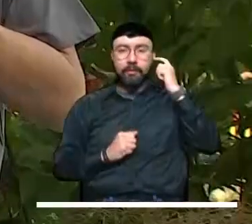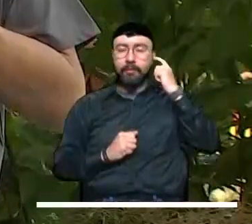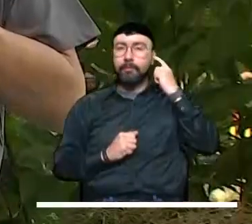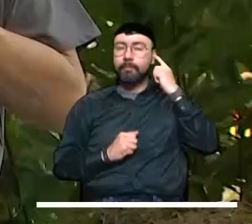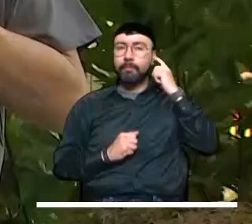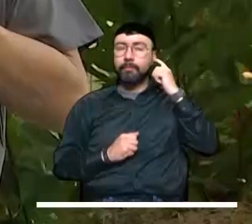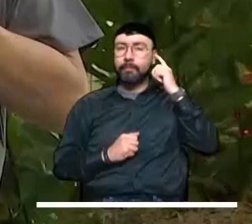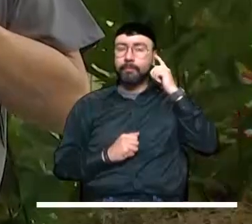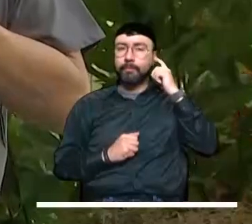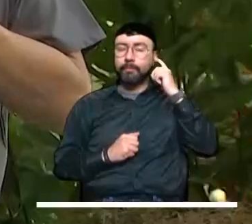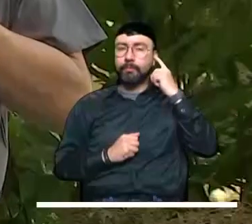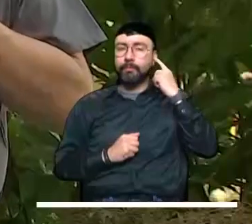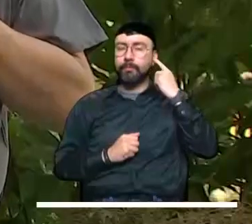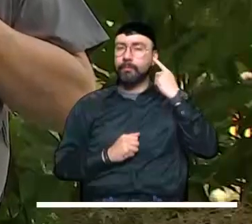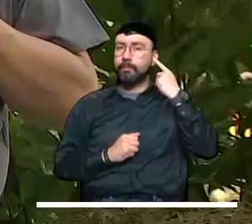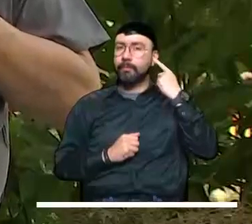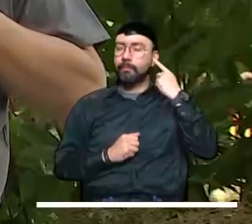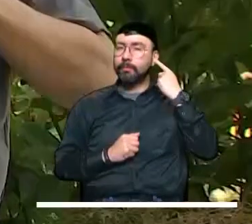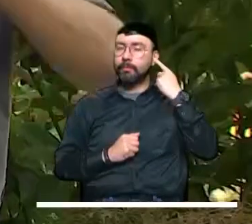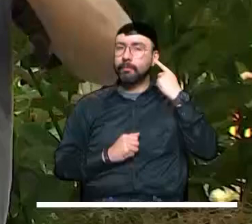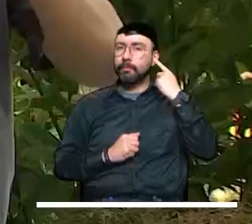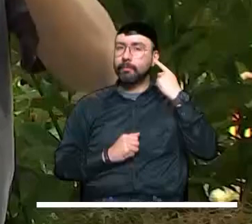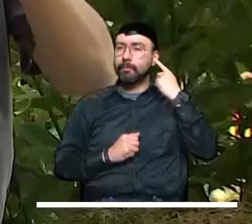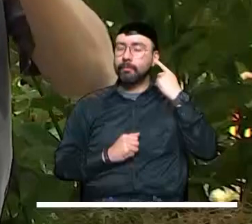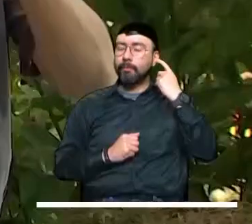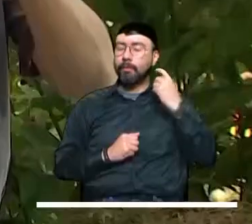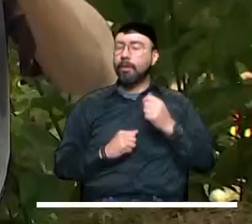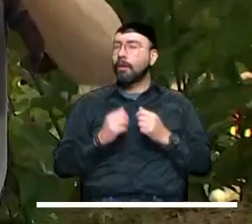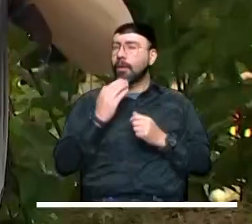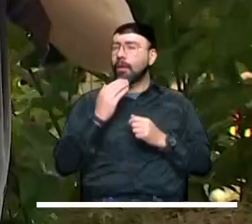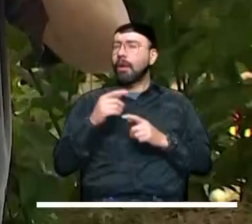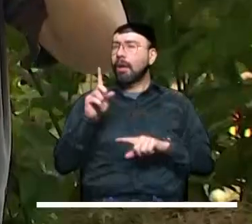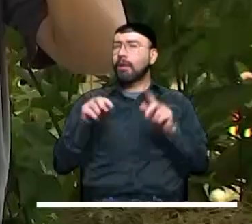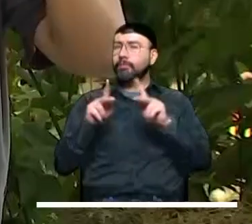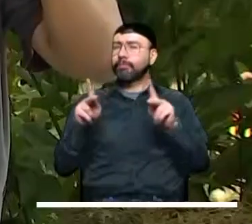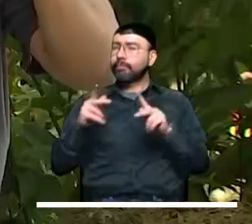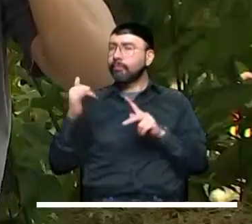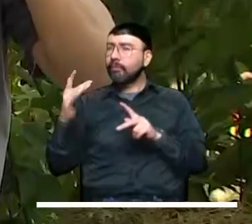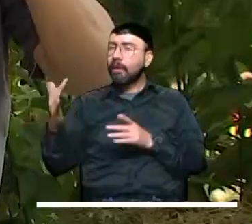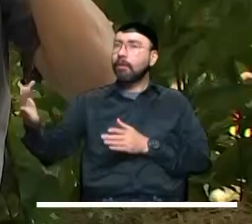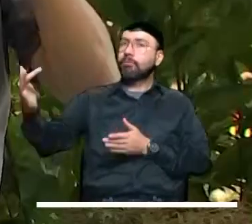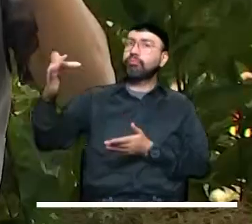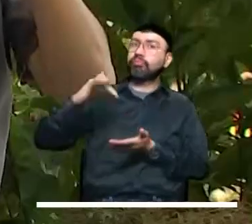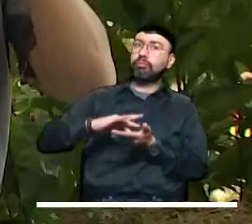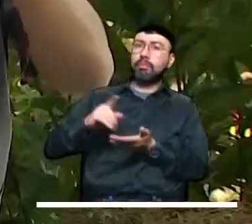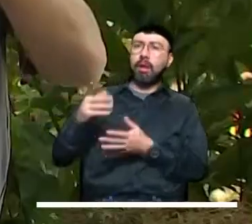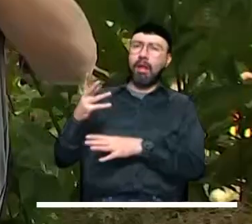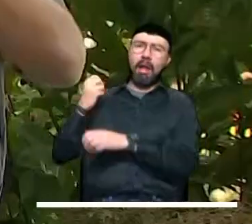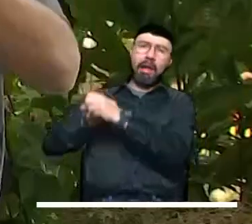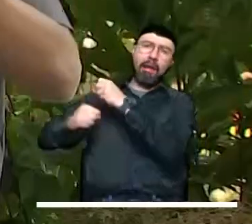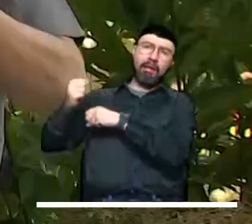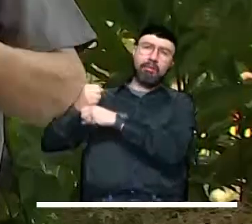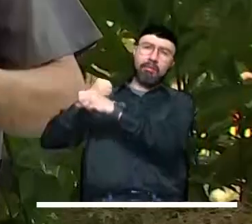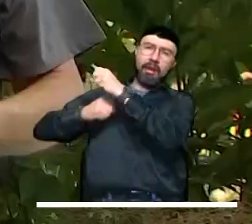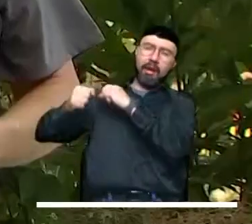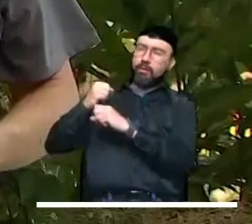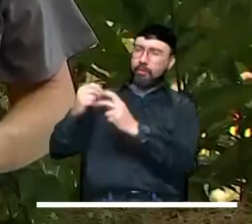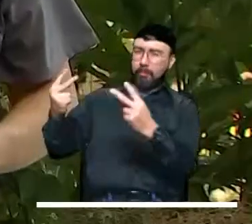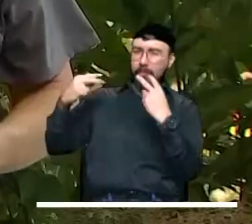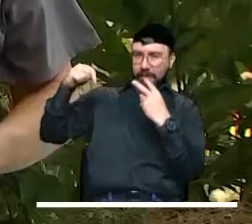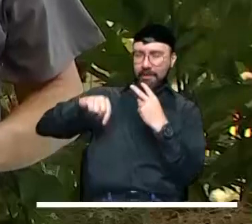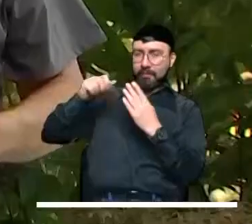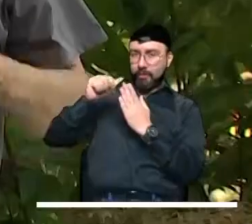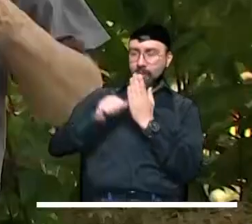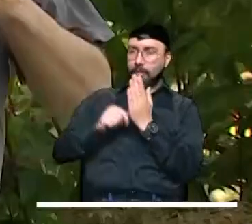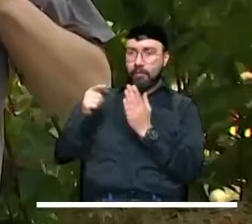que los pacientes realmente que han seguido o que vienen de muchos años siguiendo el programa del